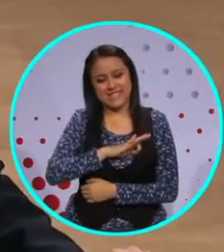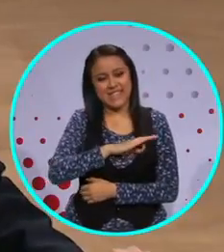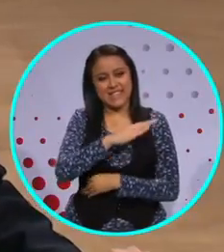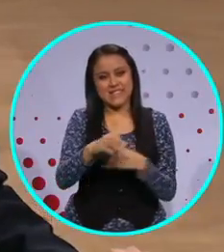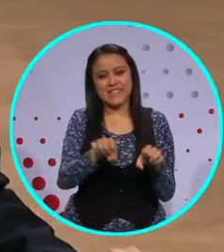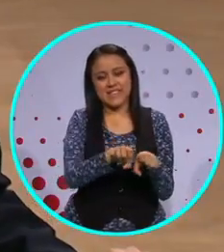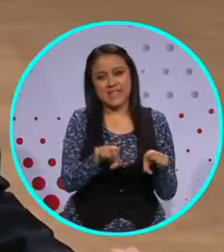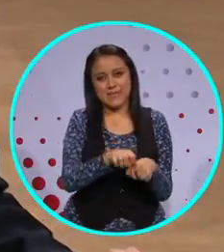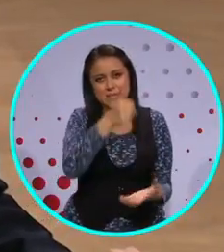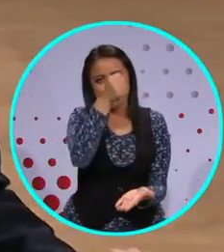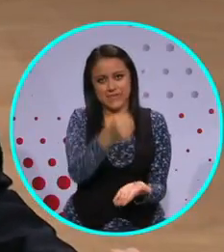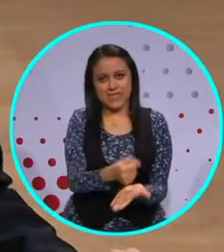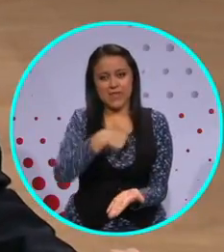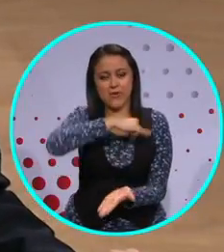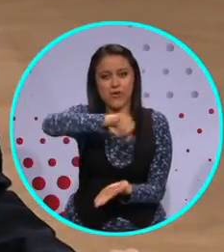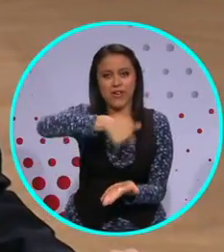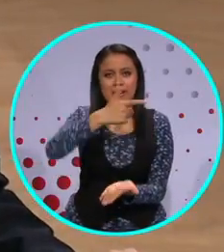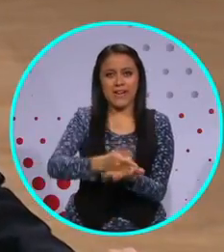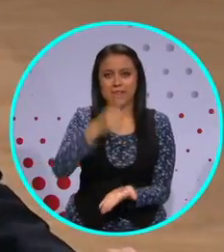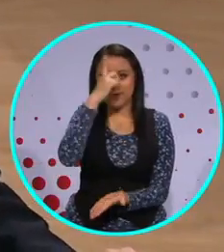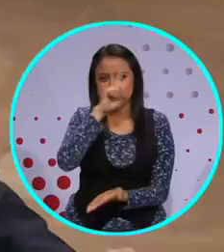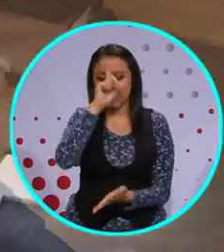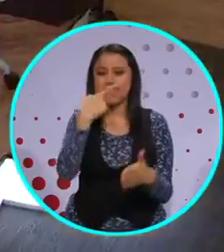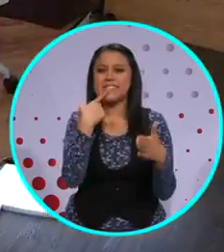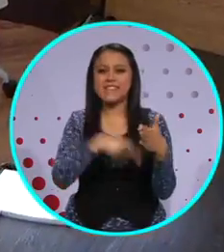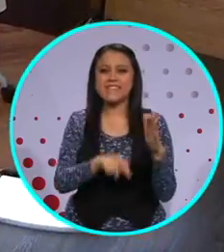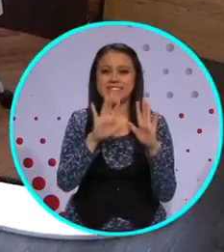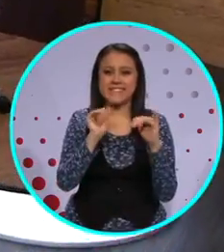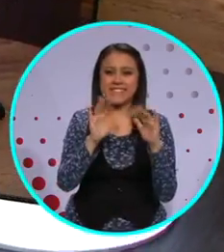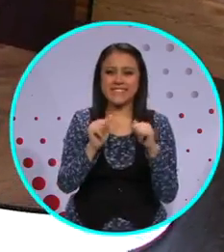el equipo que gana bien consejos hay que no se deje